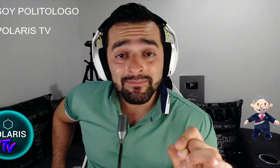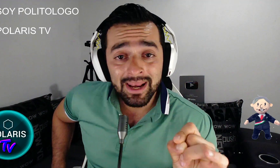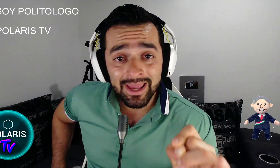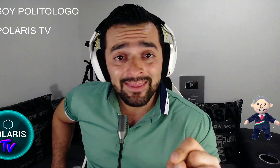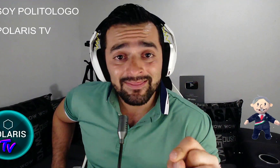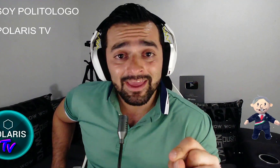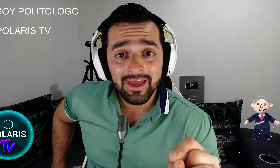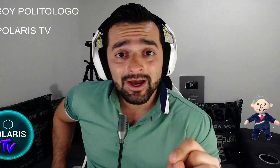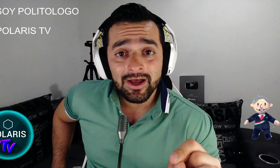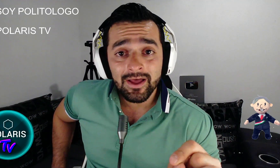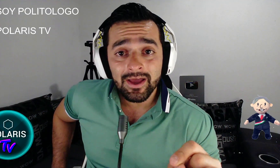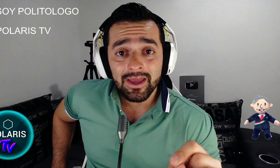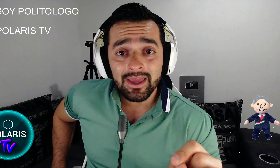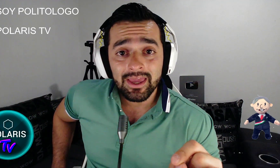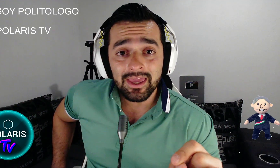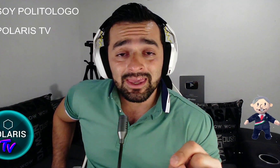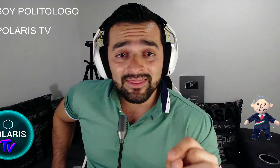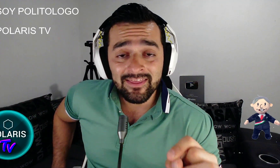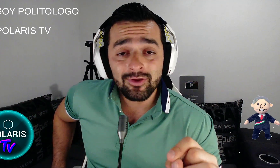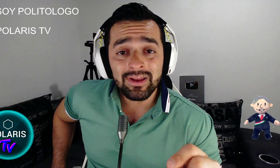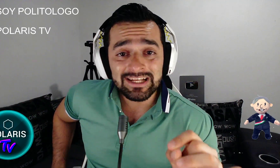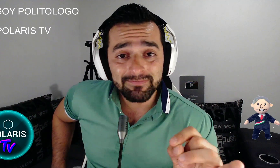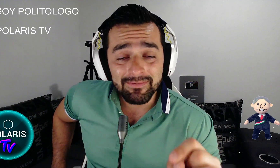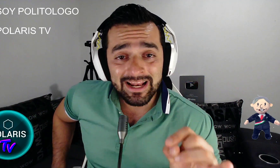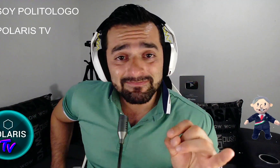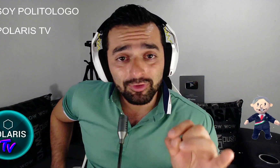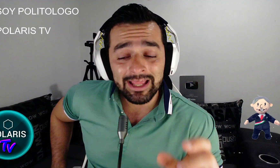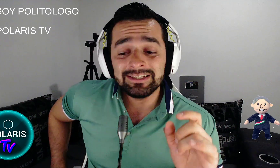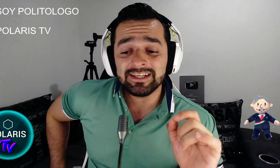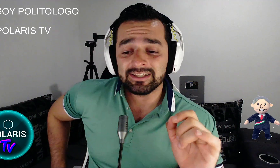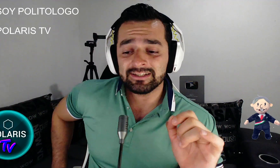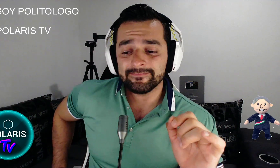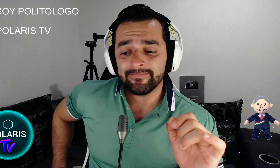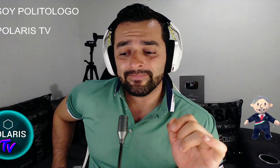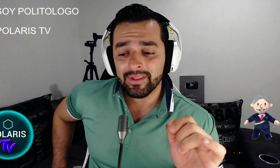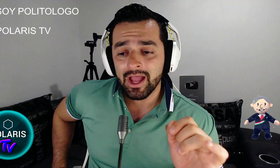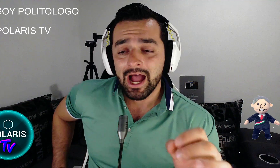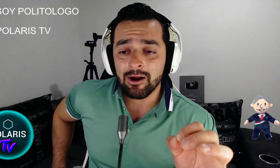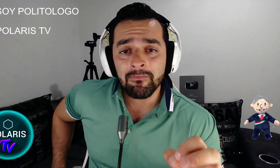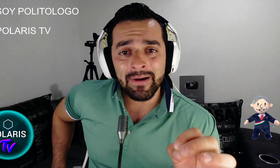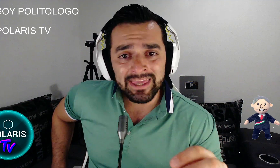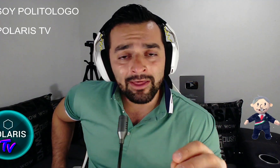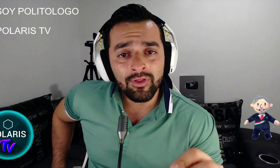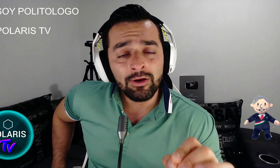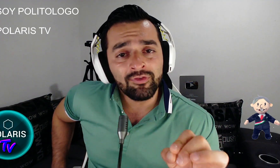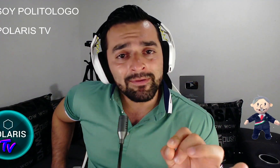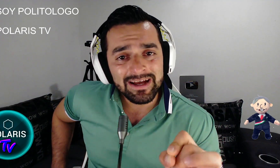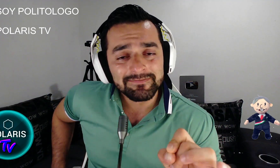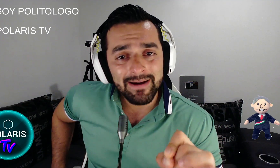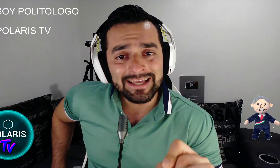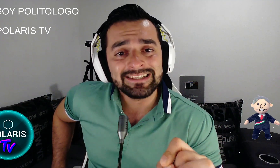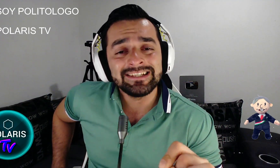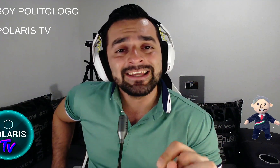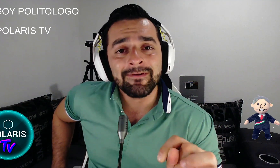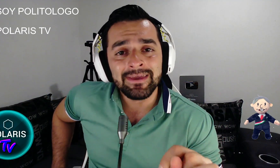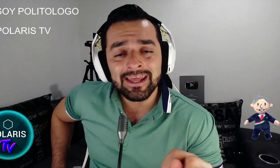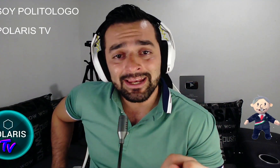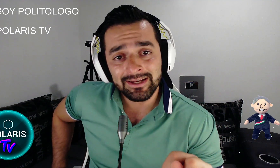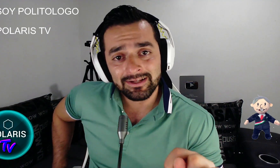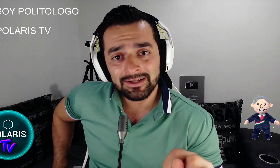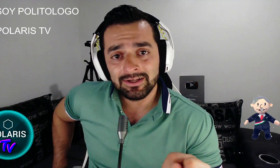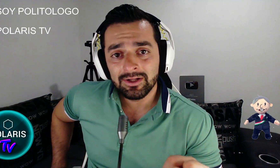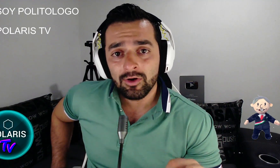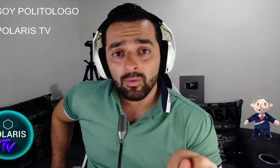una economía emergente y dentro de las primeras potencias acompañado de los demás países que